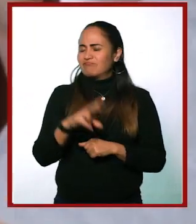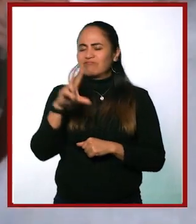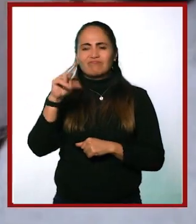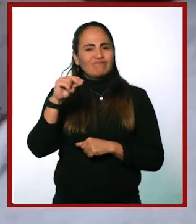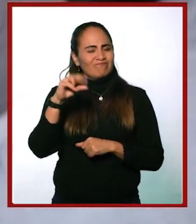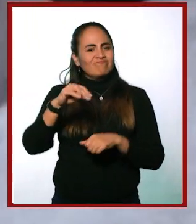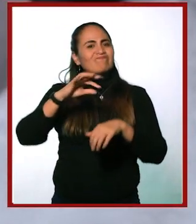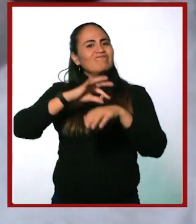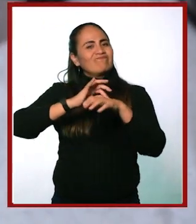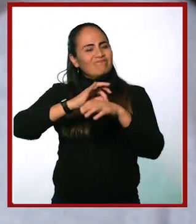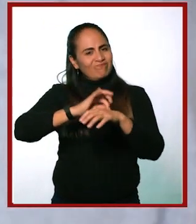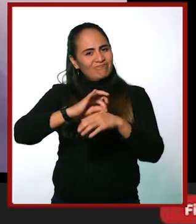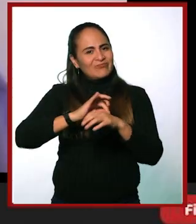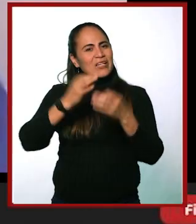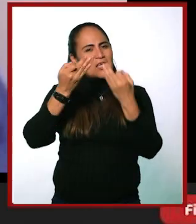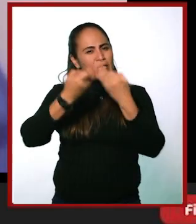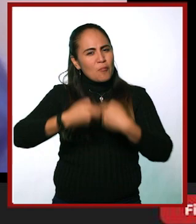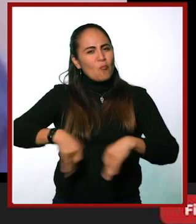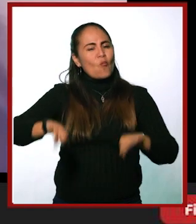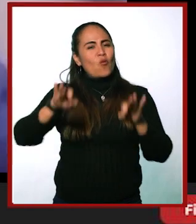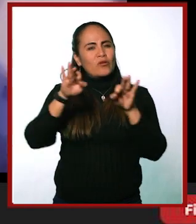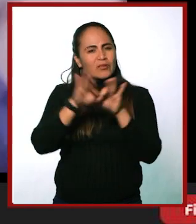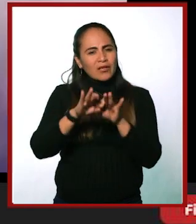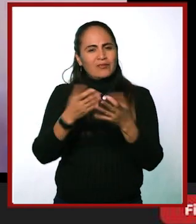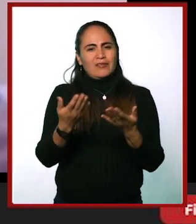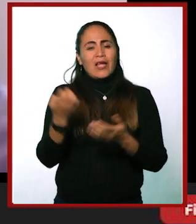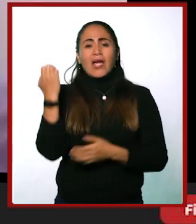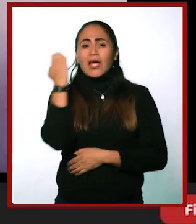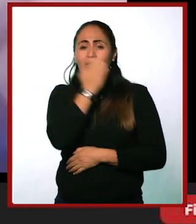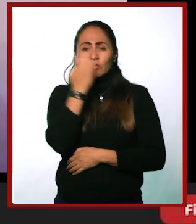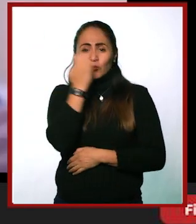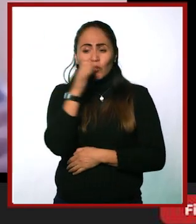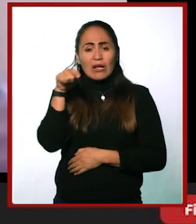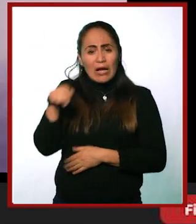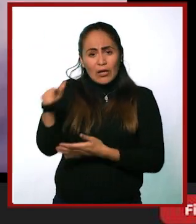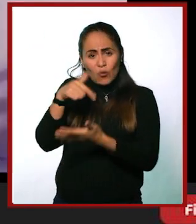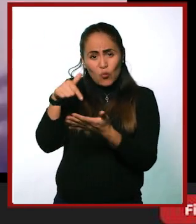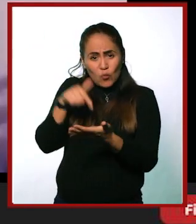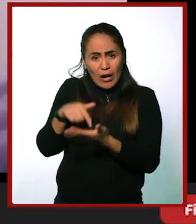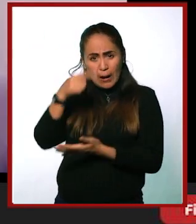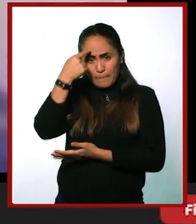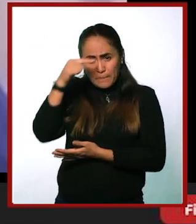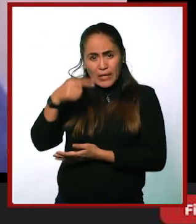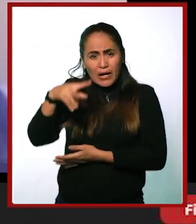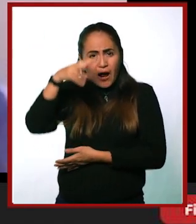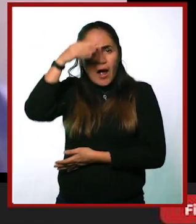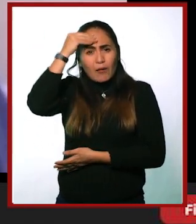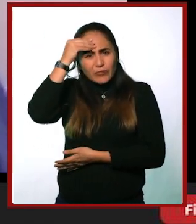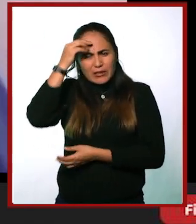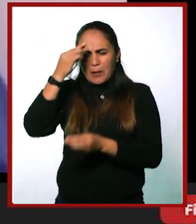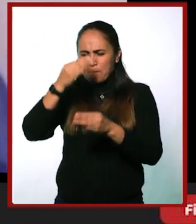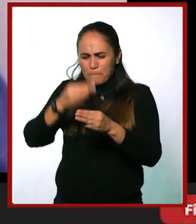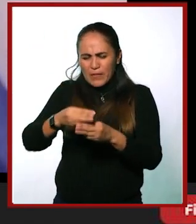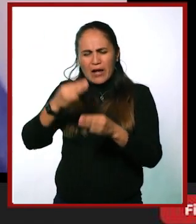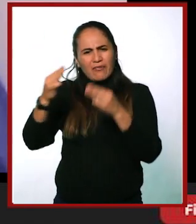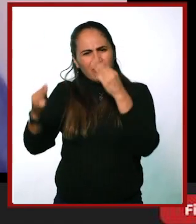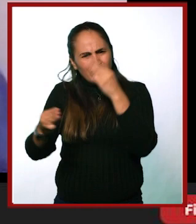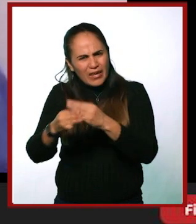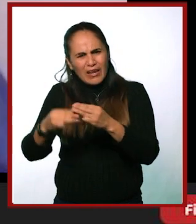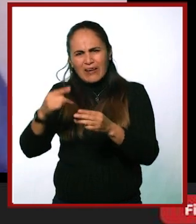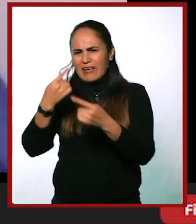Es fundamental, porque no solamente la escuela es un espacio de aprendizaje de